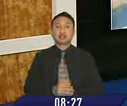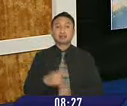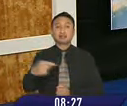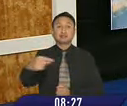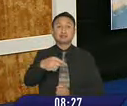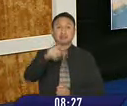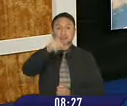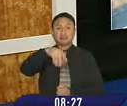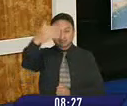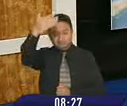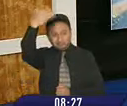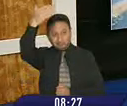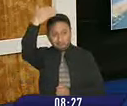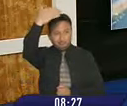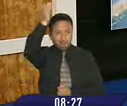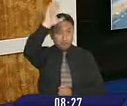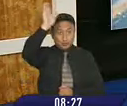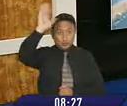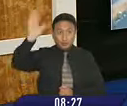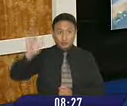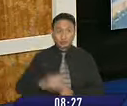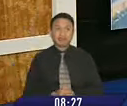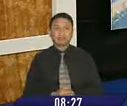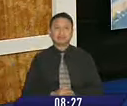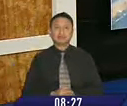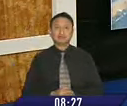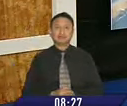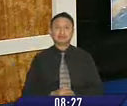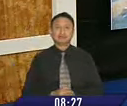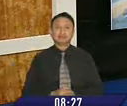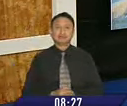a la población, levante la mano, Don Topo.